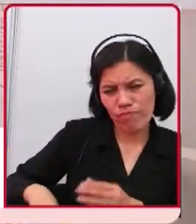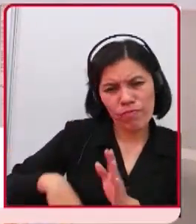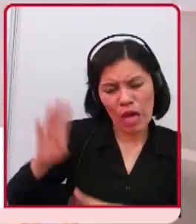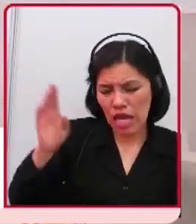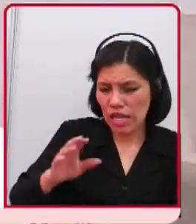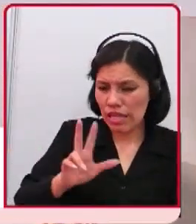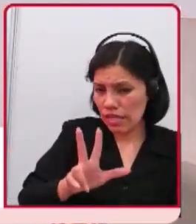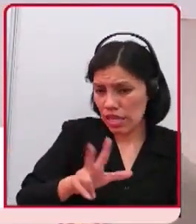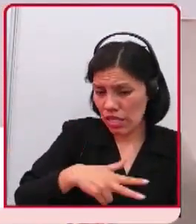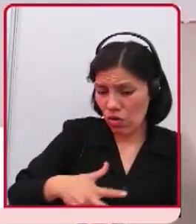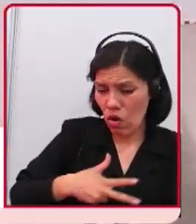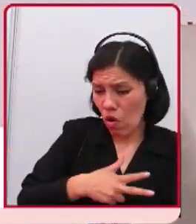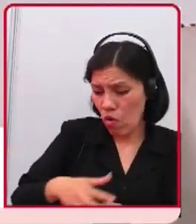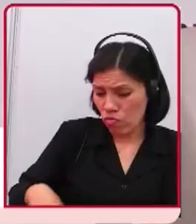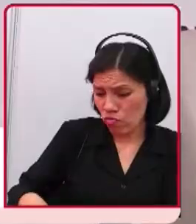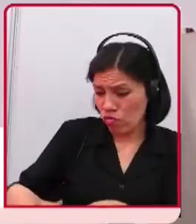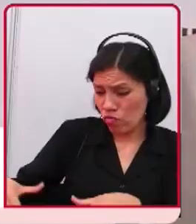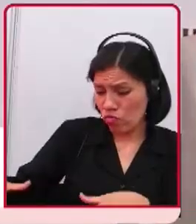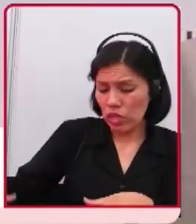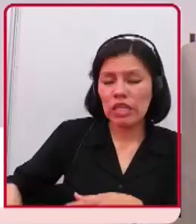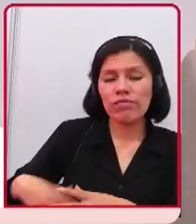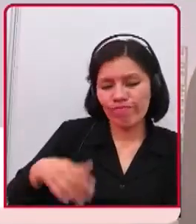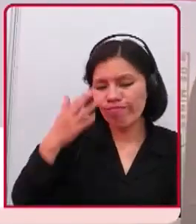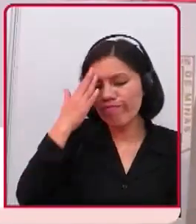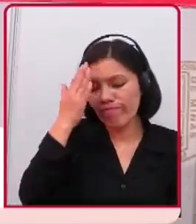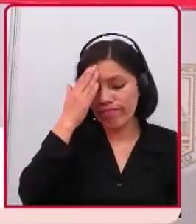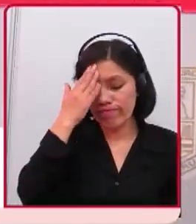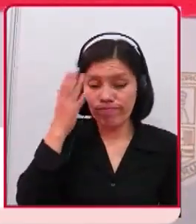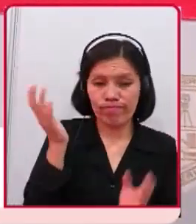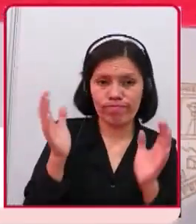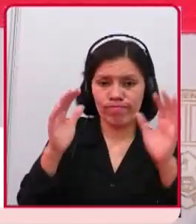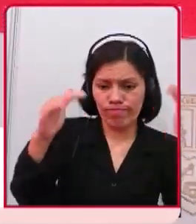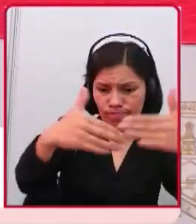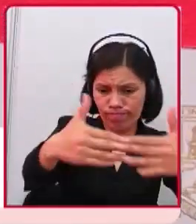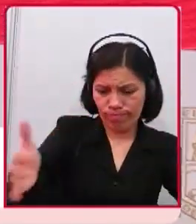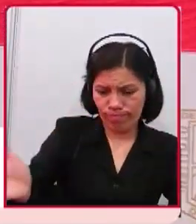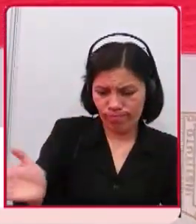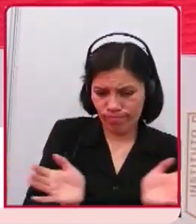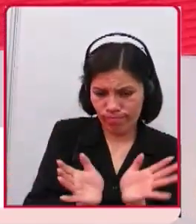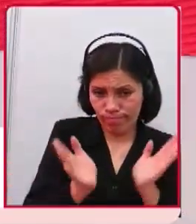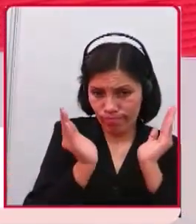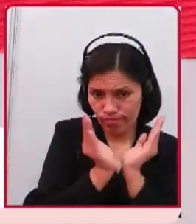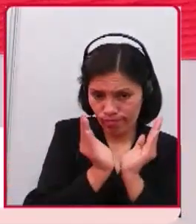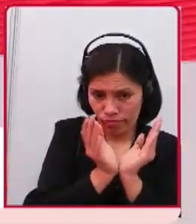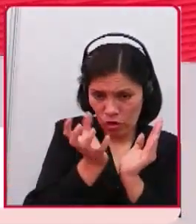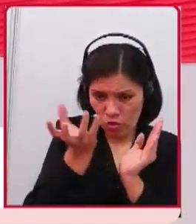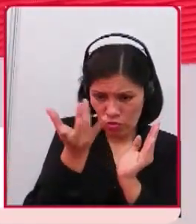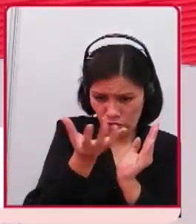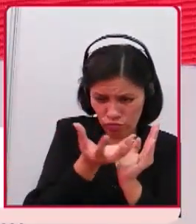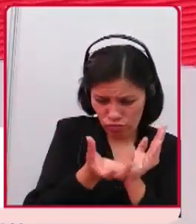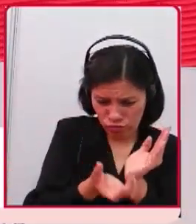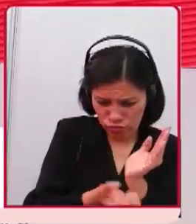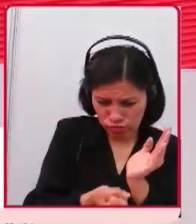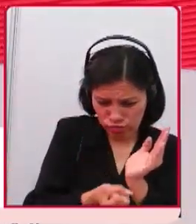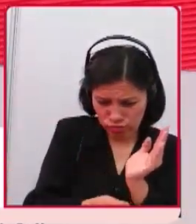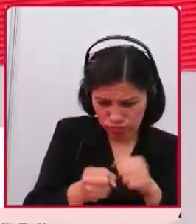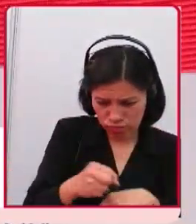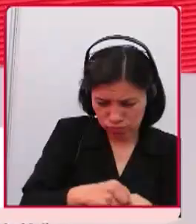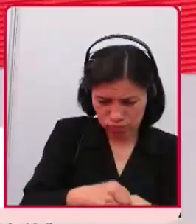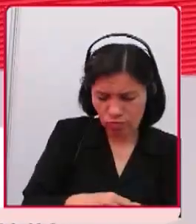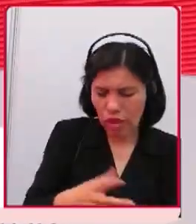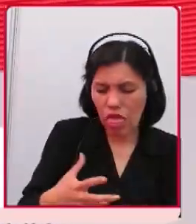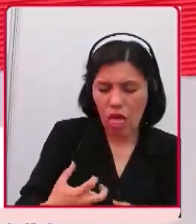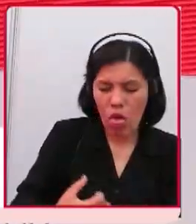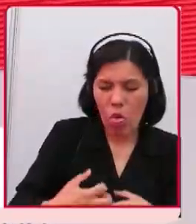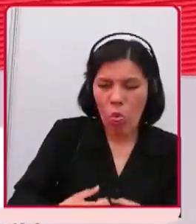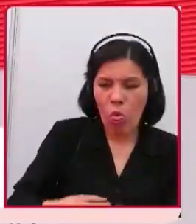consecutivas, ya veíamos que el espesador en unos días tendía a sobrecargarse. Si lo teníamos más de 5 horas,